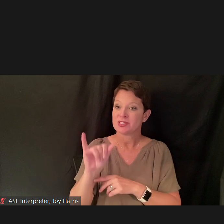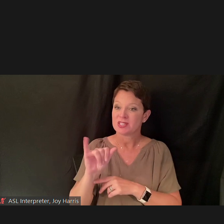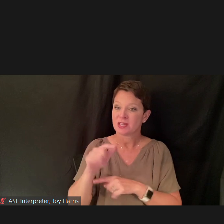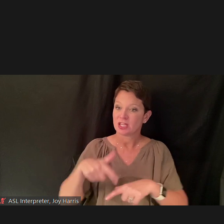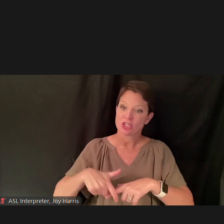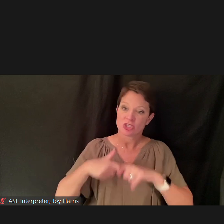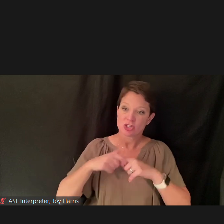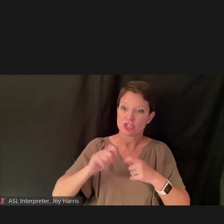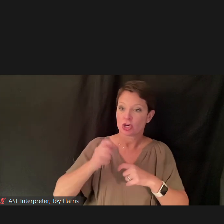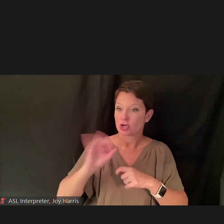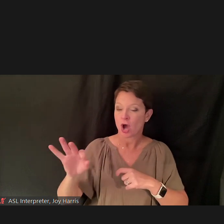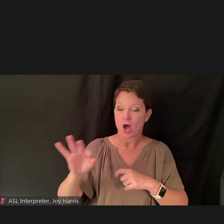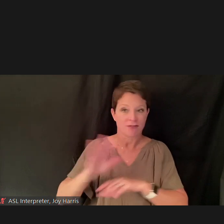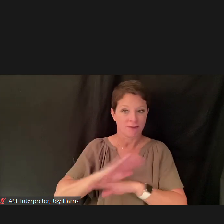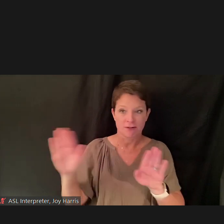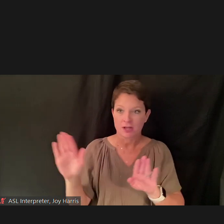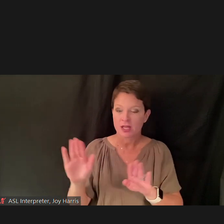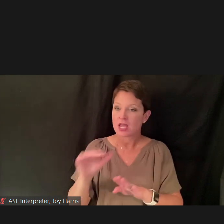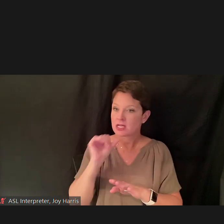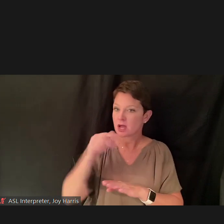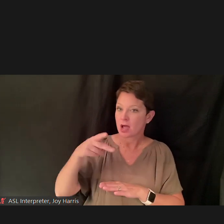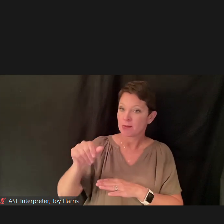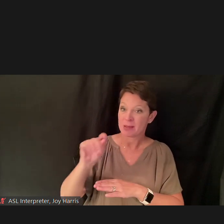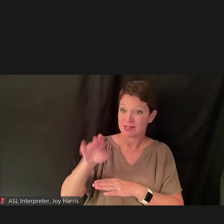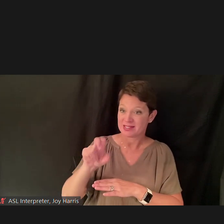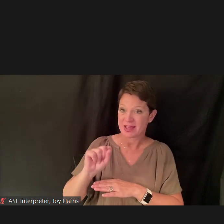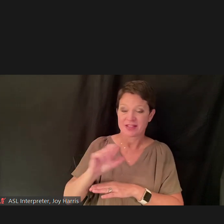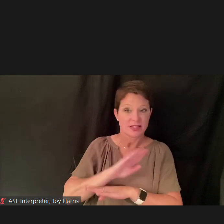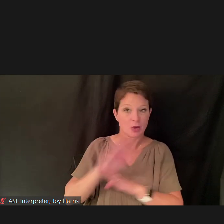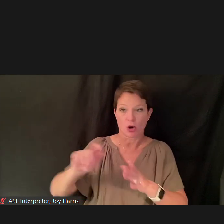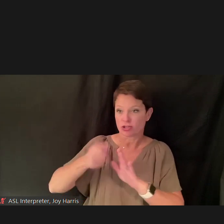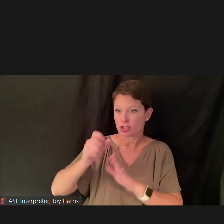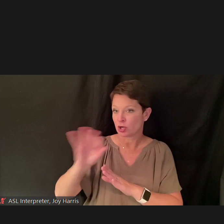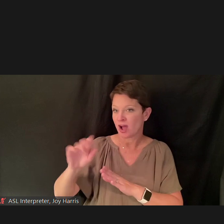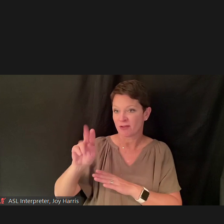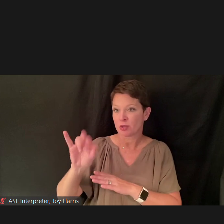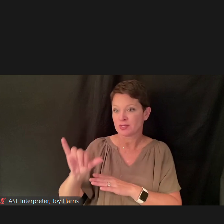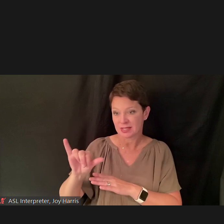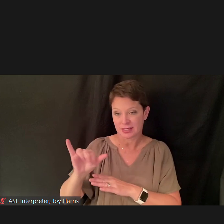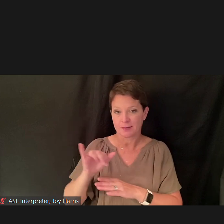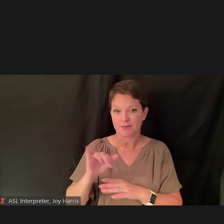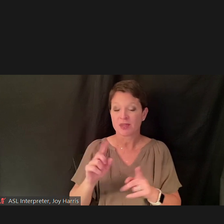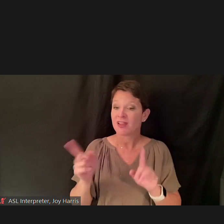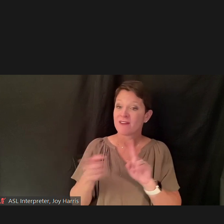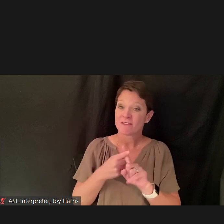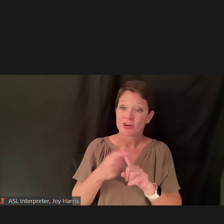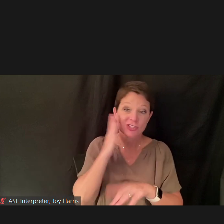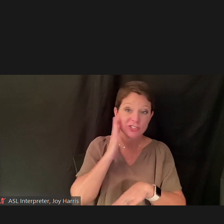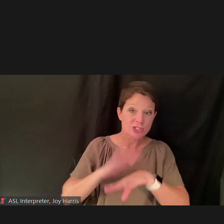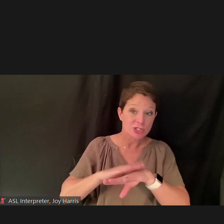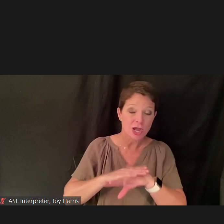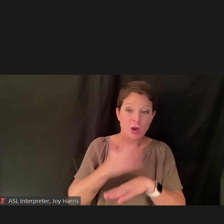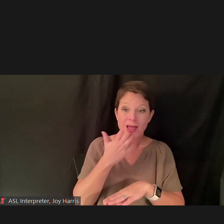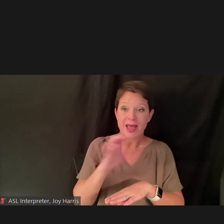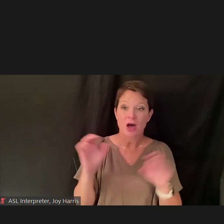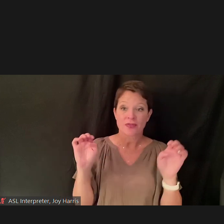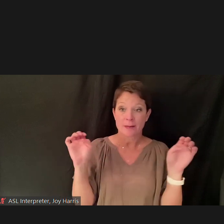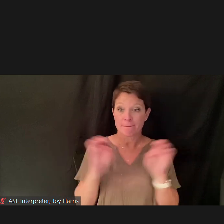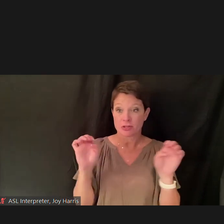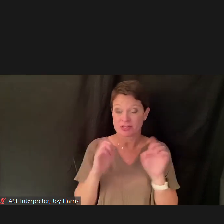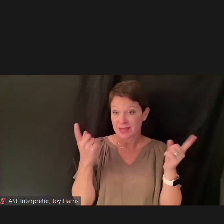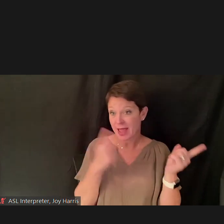extendidos. Se detendrán los cortes de servicios públicos para residentes en situación de falta de